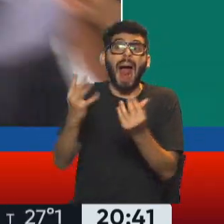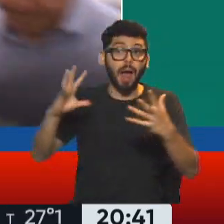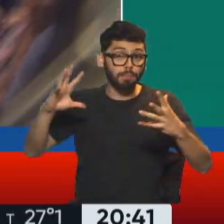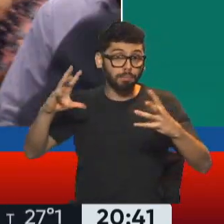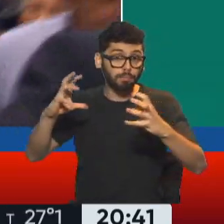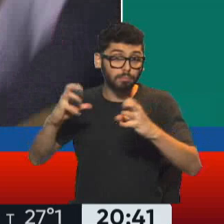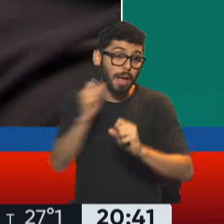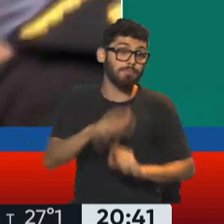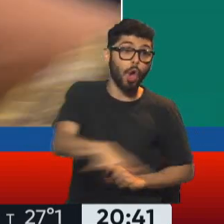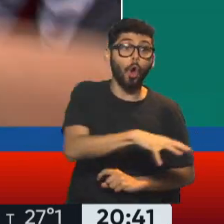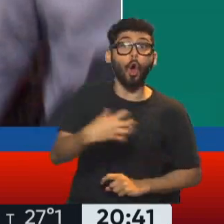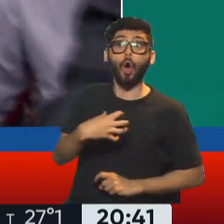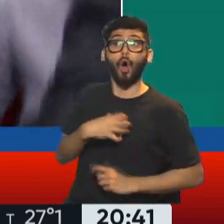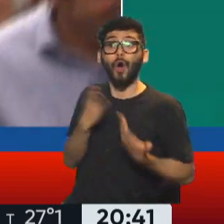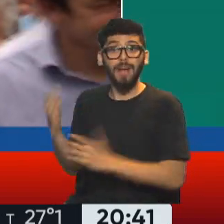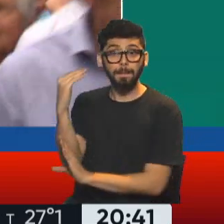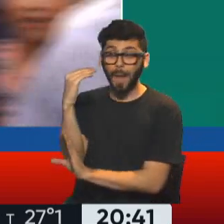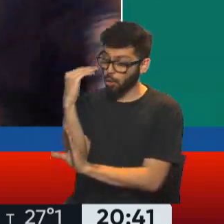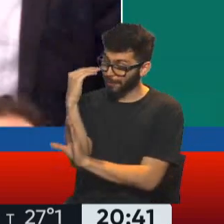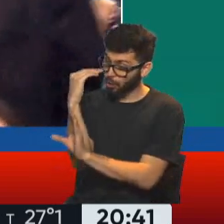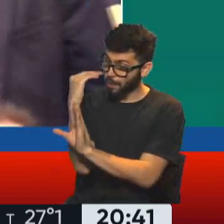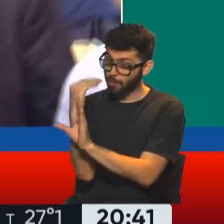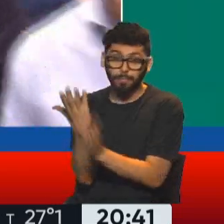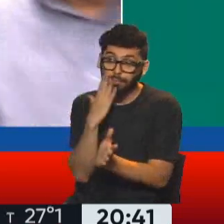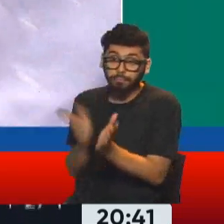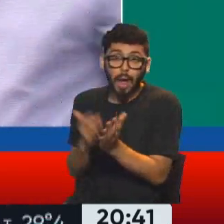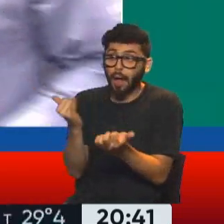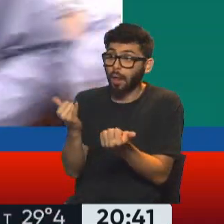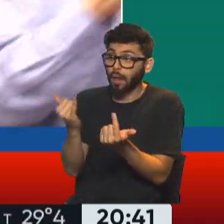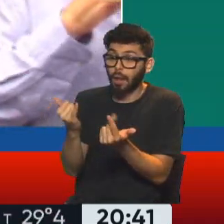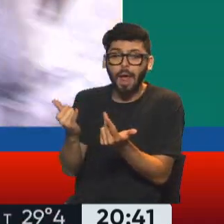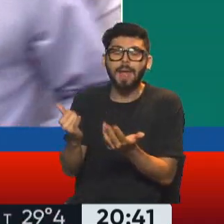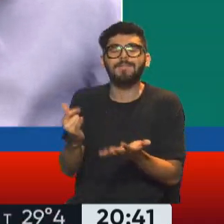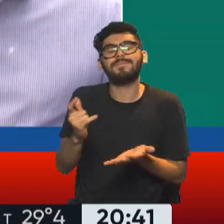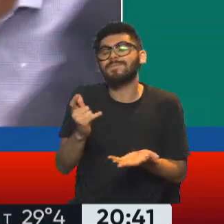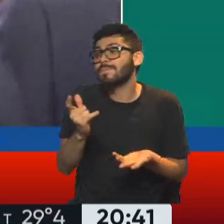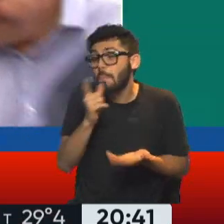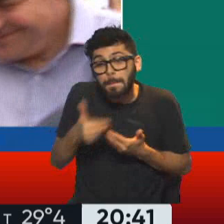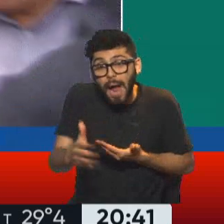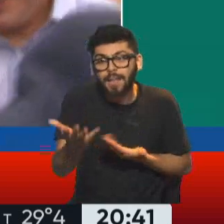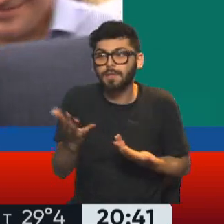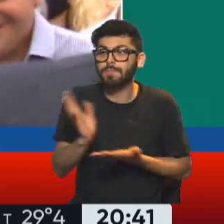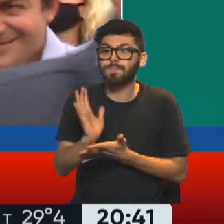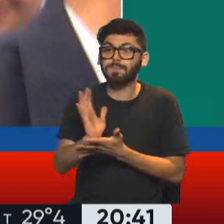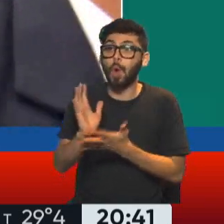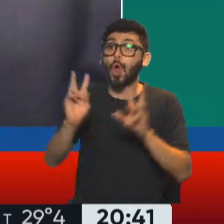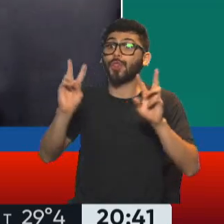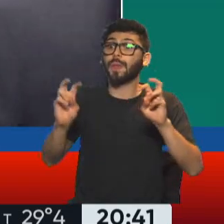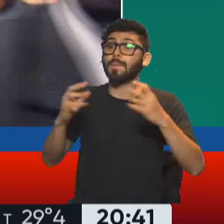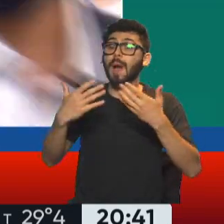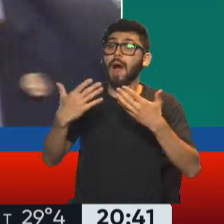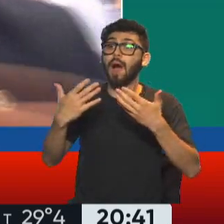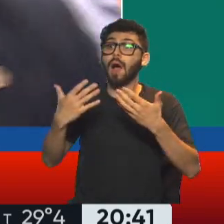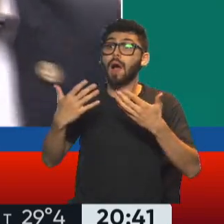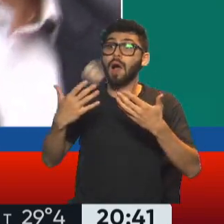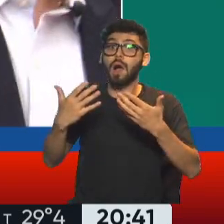gente, sobre todo porque los hechos estaban a la vista. Me parece que lo que hay que encontrar es una manera de ir por arriba de este tema. Y me